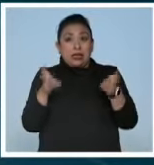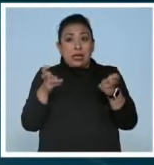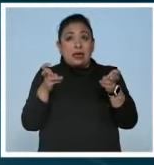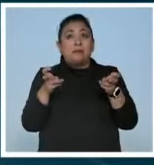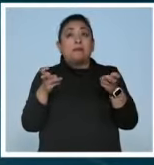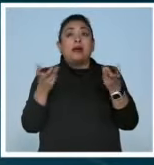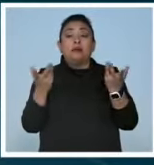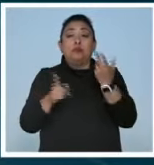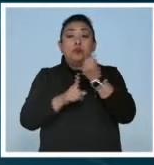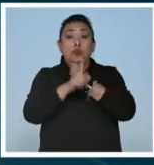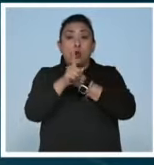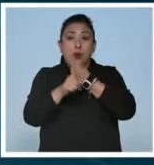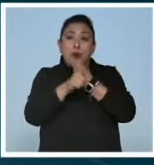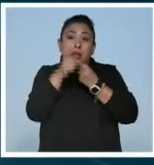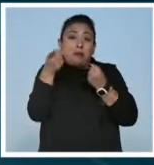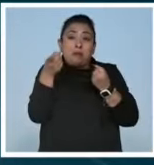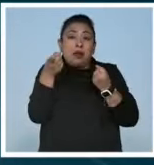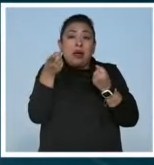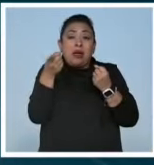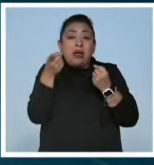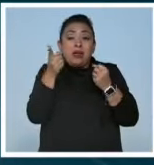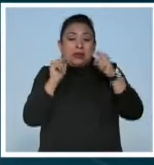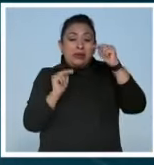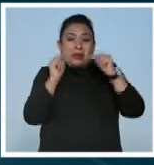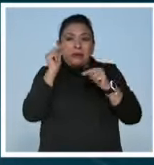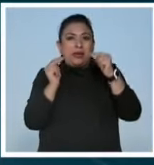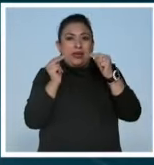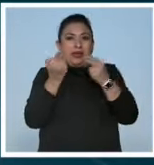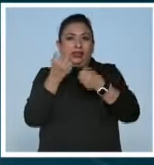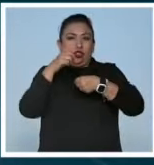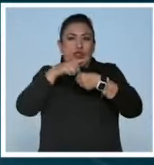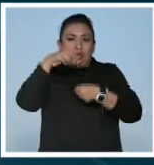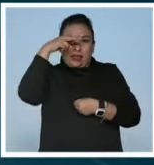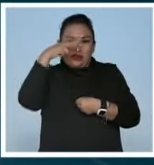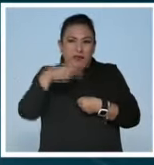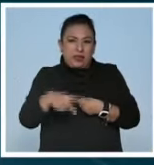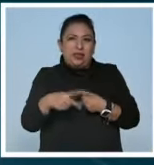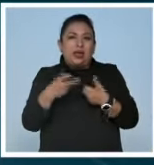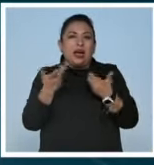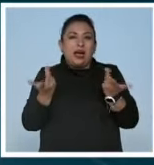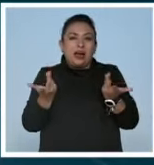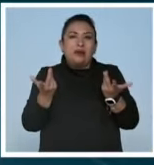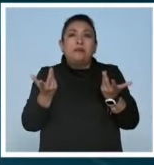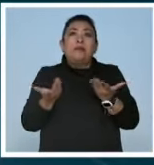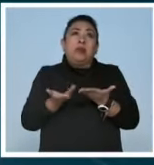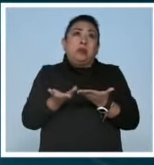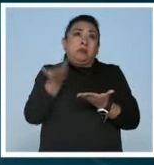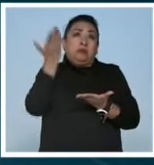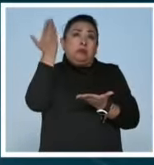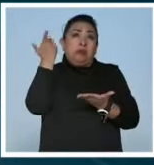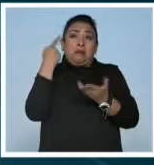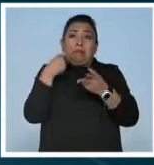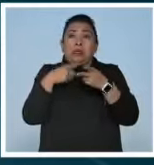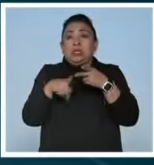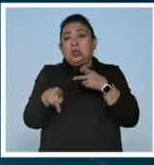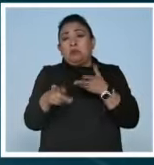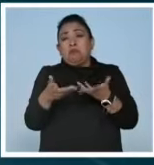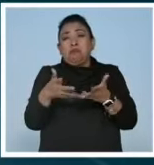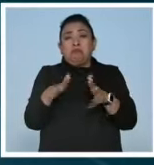es una problemática estructural en la sociedad mexicana. Quiere decir que se configuró desde hace, por lo